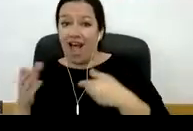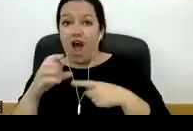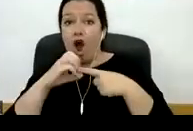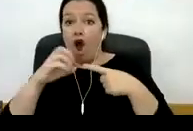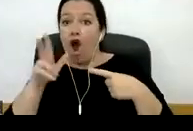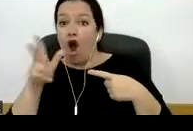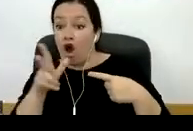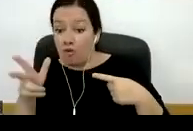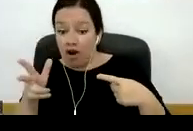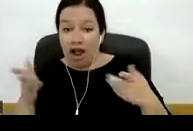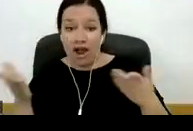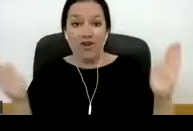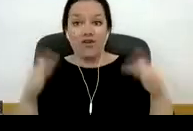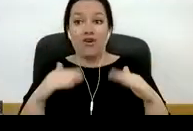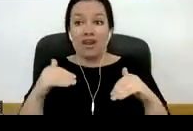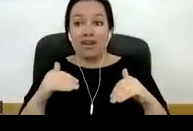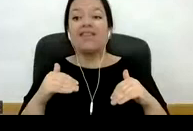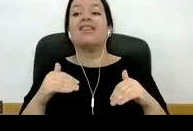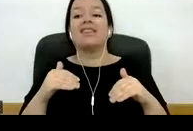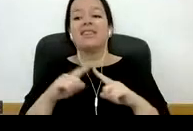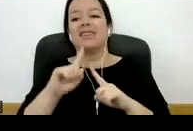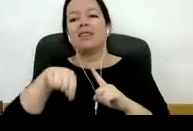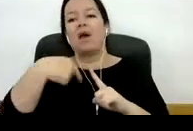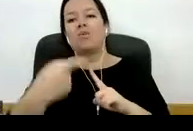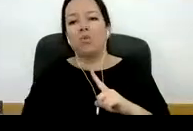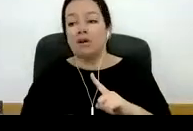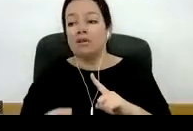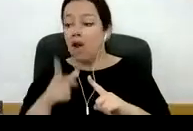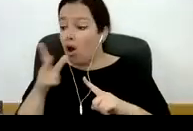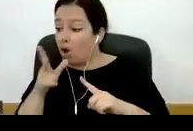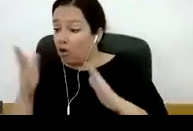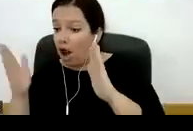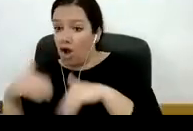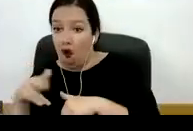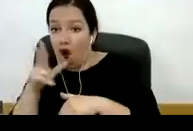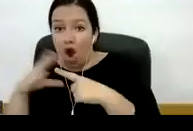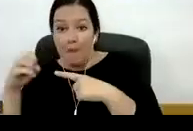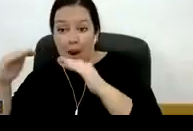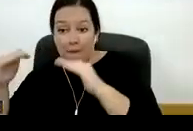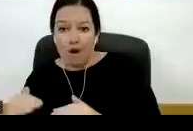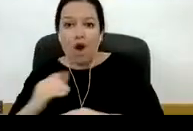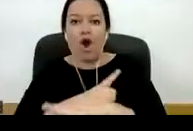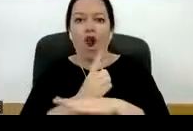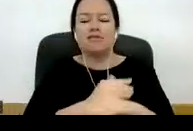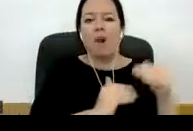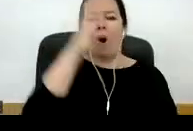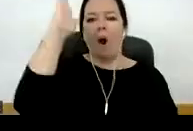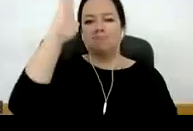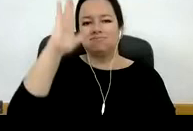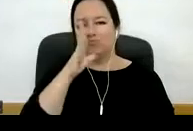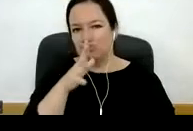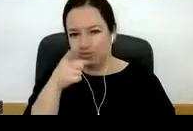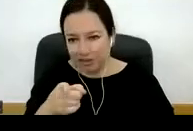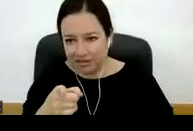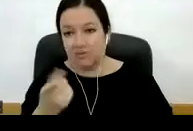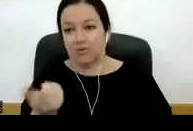los estrógenos y la progesterona, y por tanto ese colesterol se acumula. Esa es fundamentalmente la razón, y es el